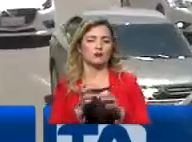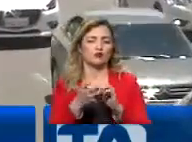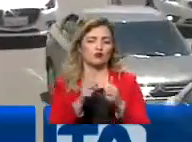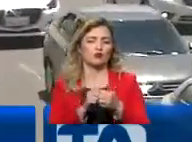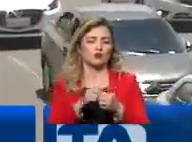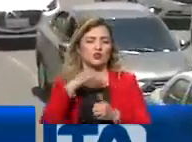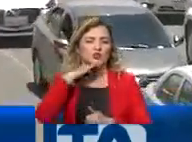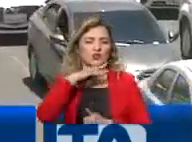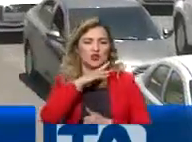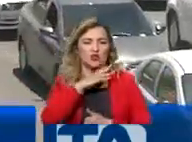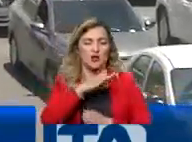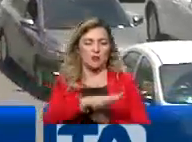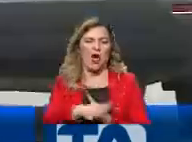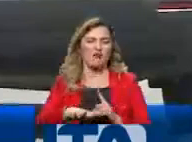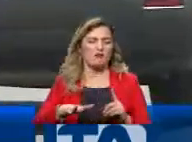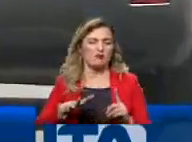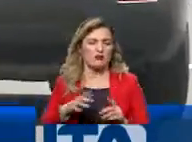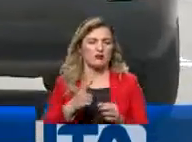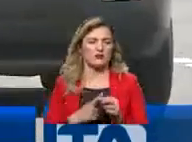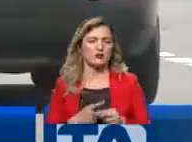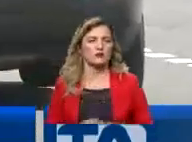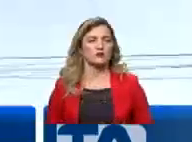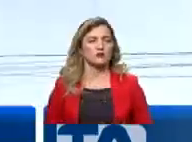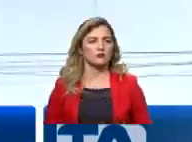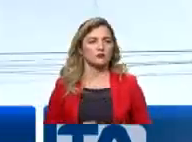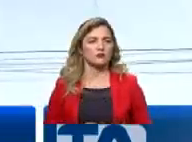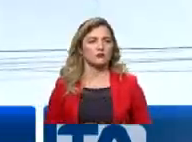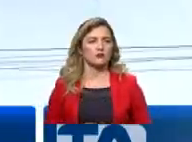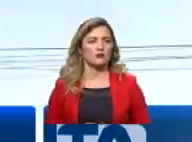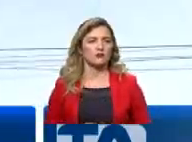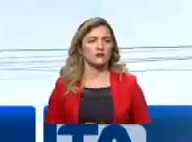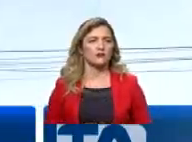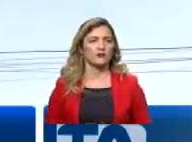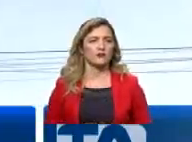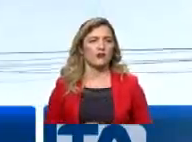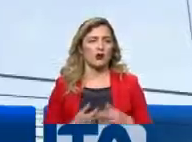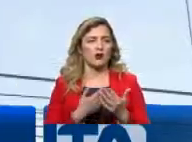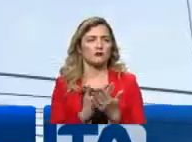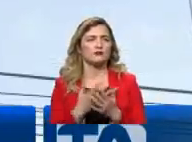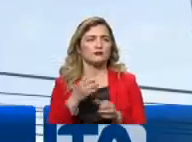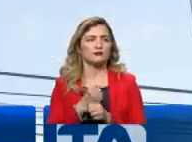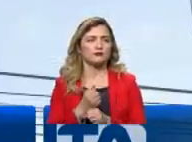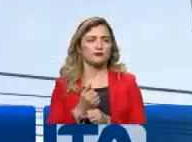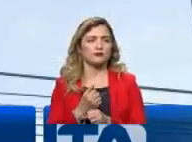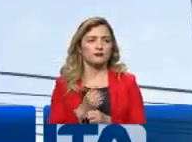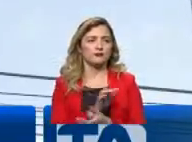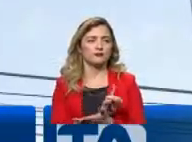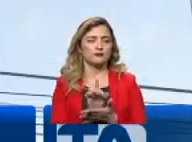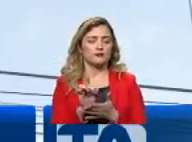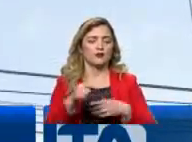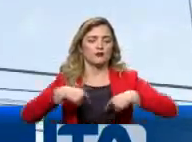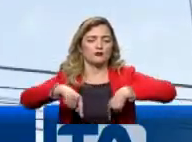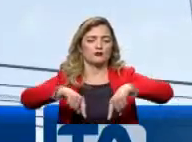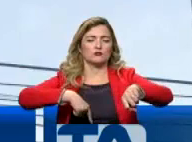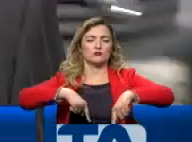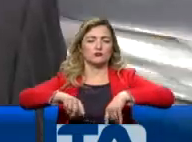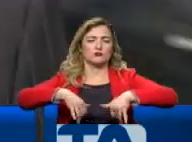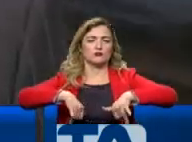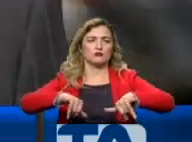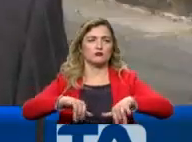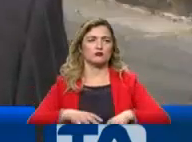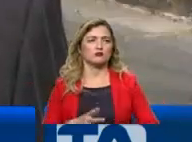de contaminación ambiental que se registran en la capital esta es una iniciativa que se realiza durante la semana de la movilidad sostenible